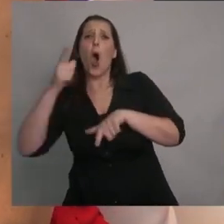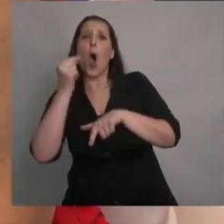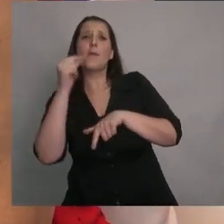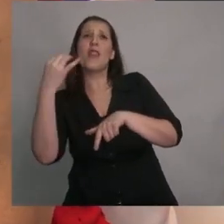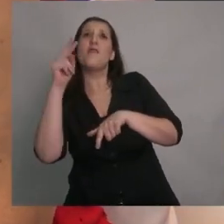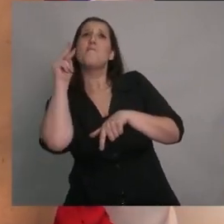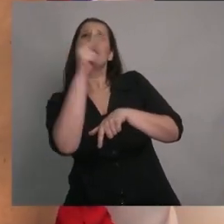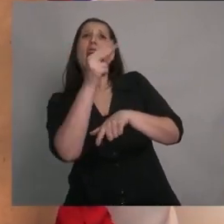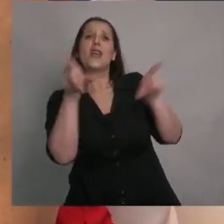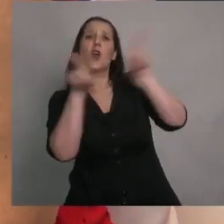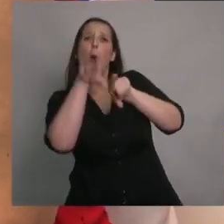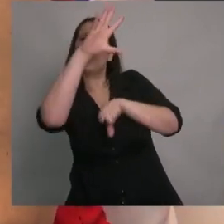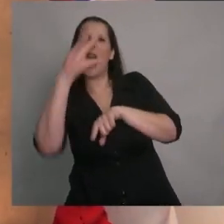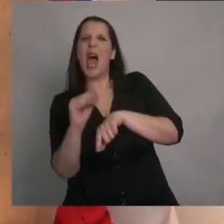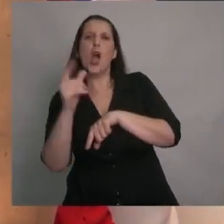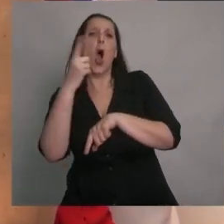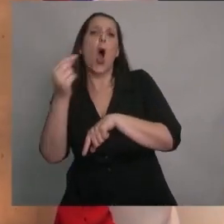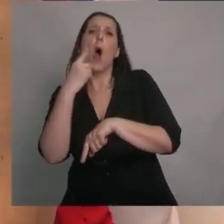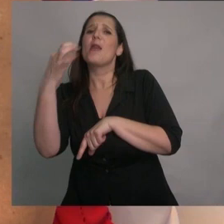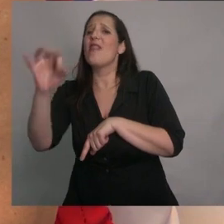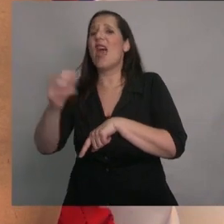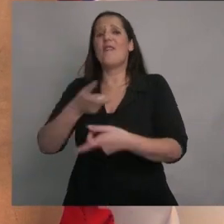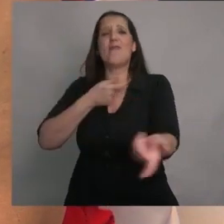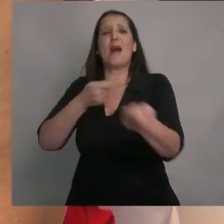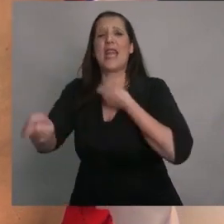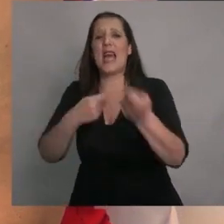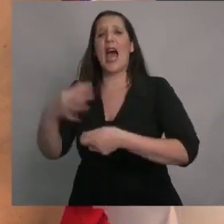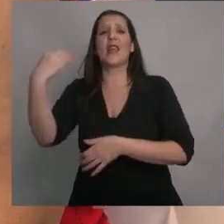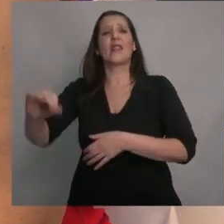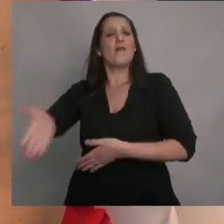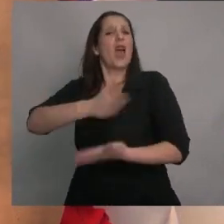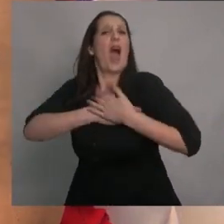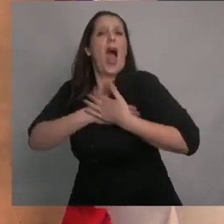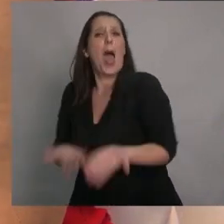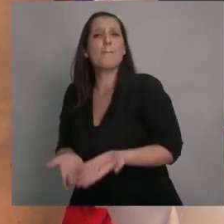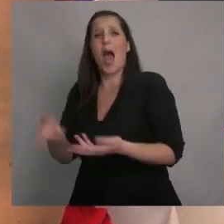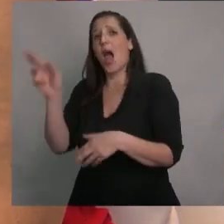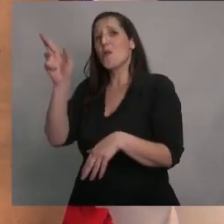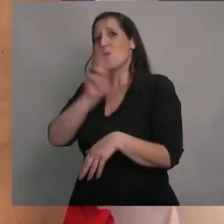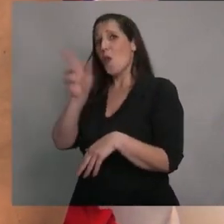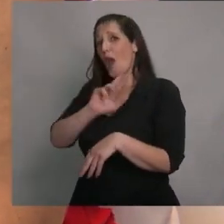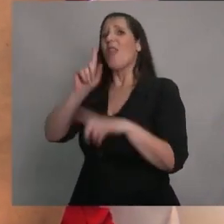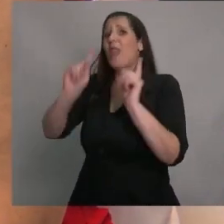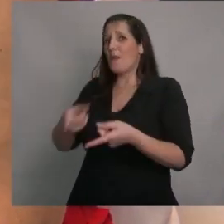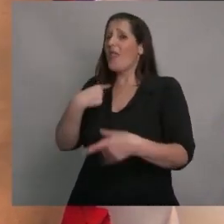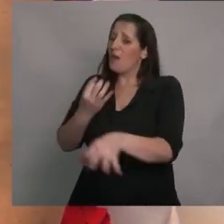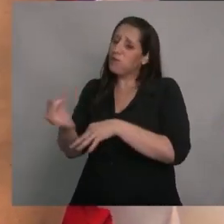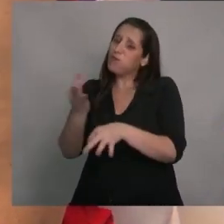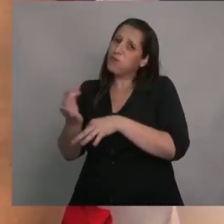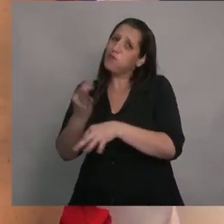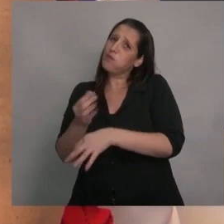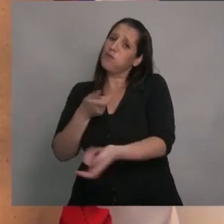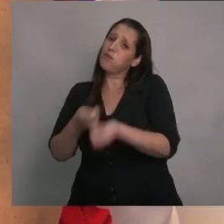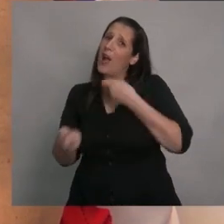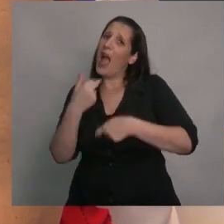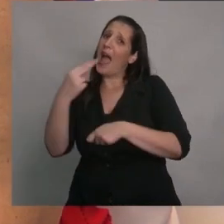a dirigir, amar a sus esposas y disciplinar a sus hijos. Y esa es la